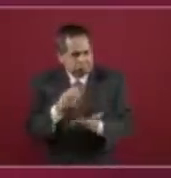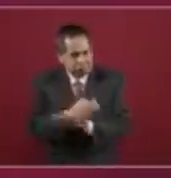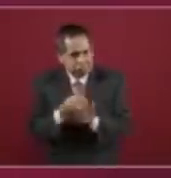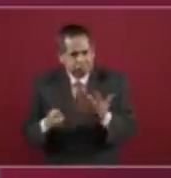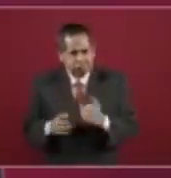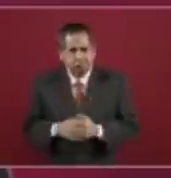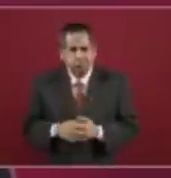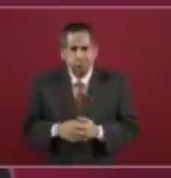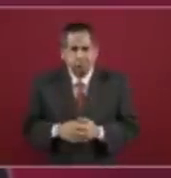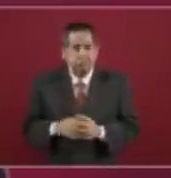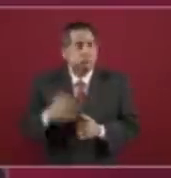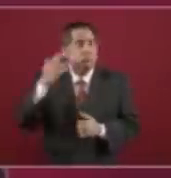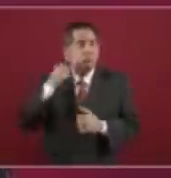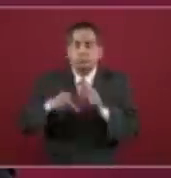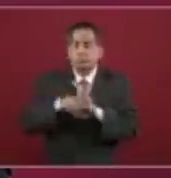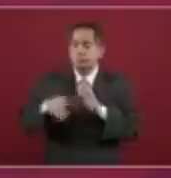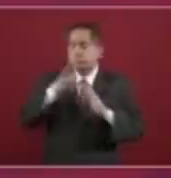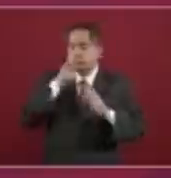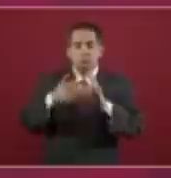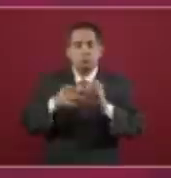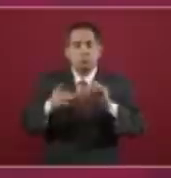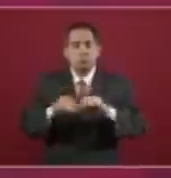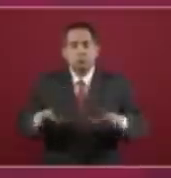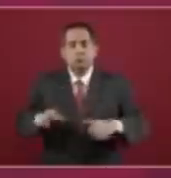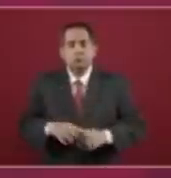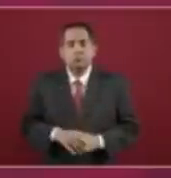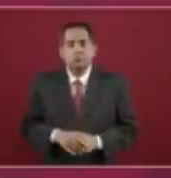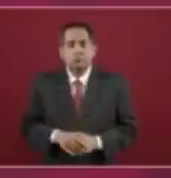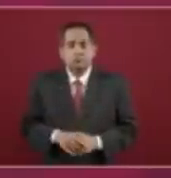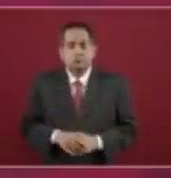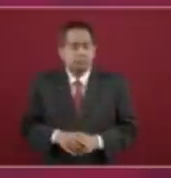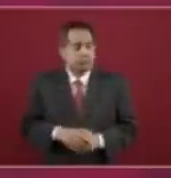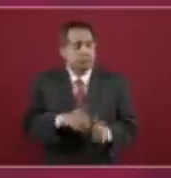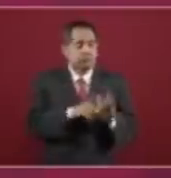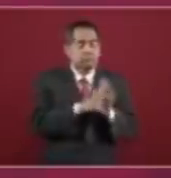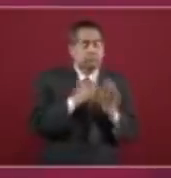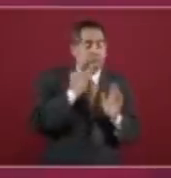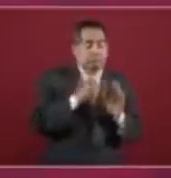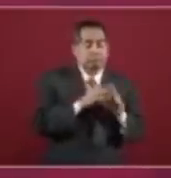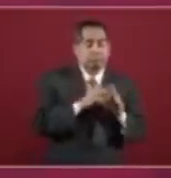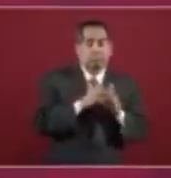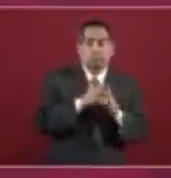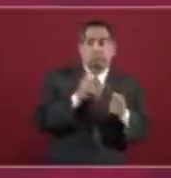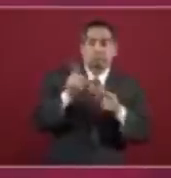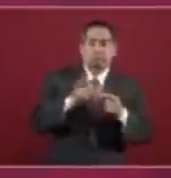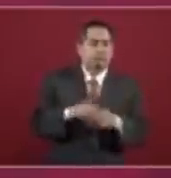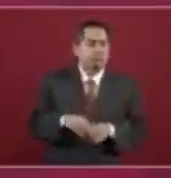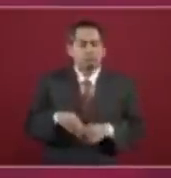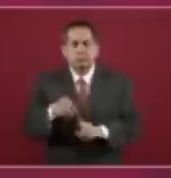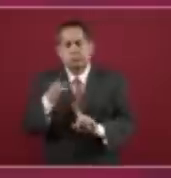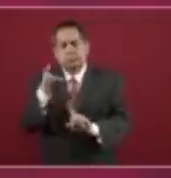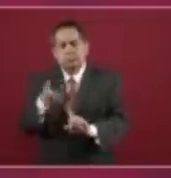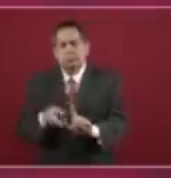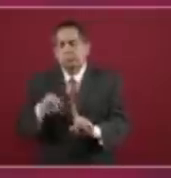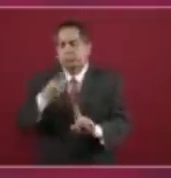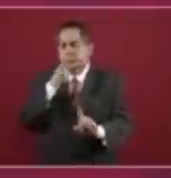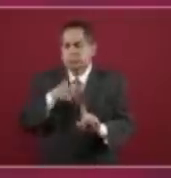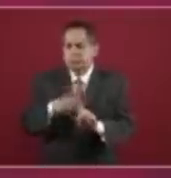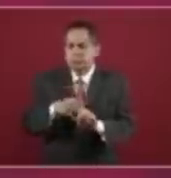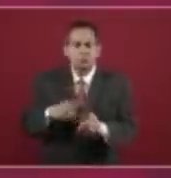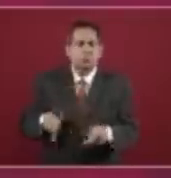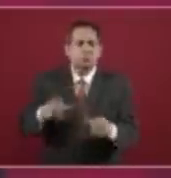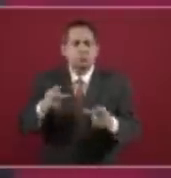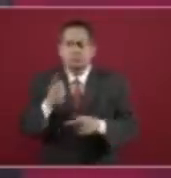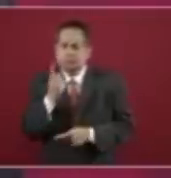Entonces, el otro día un periódico, ¿no? La prensa fifí, diciendo que uno de los que envié vende